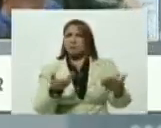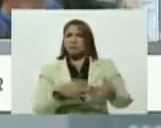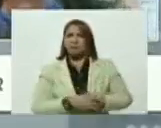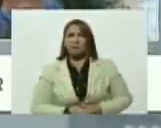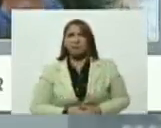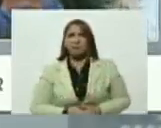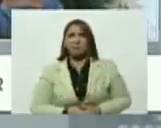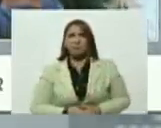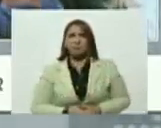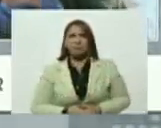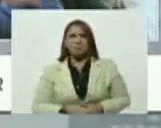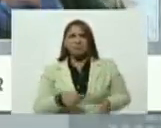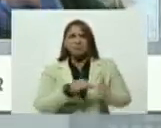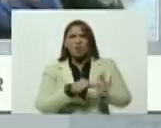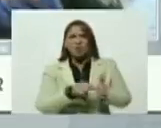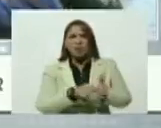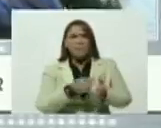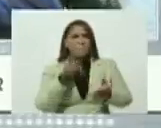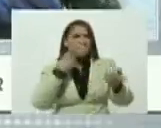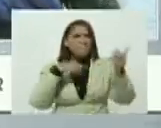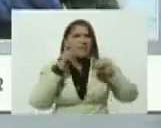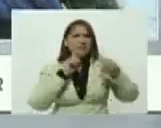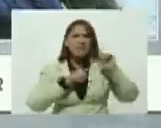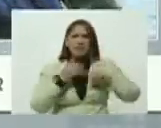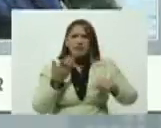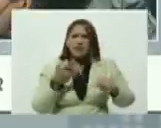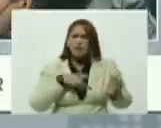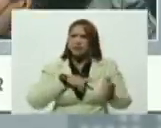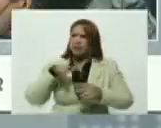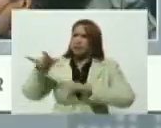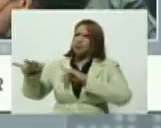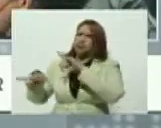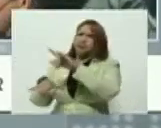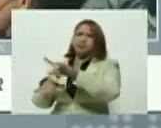y estaba en Miami, en una playa de Miami.